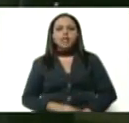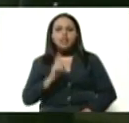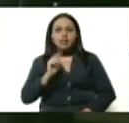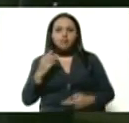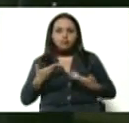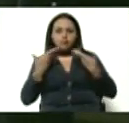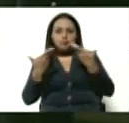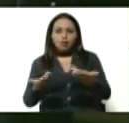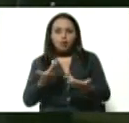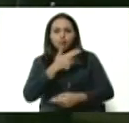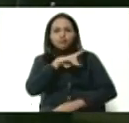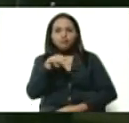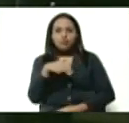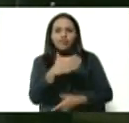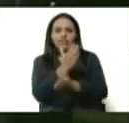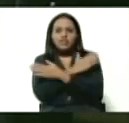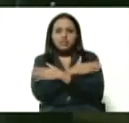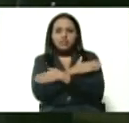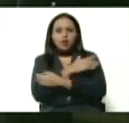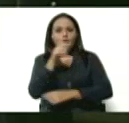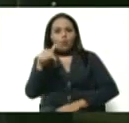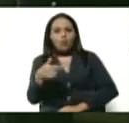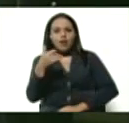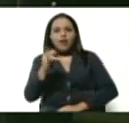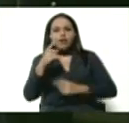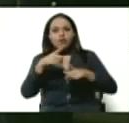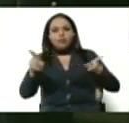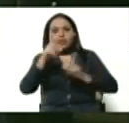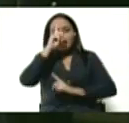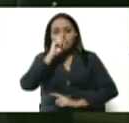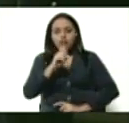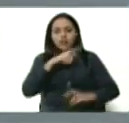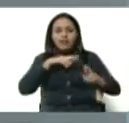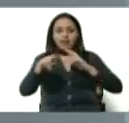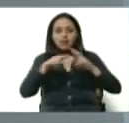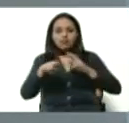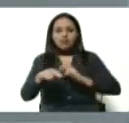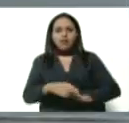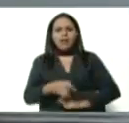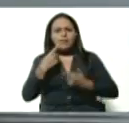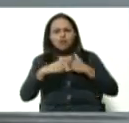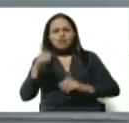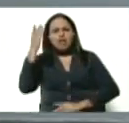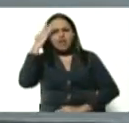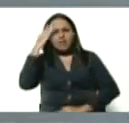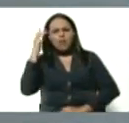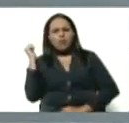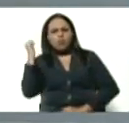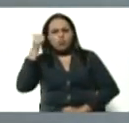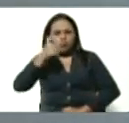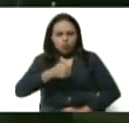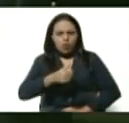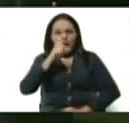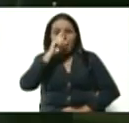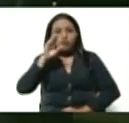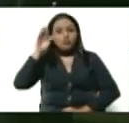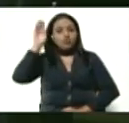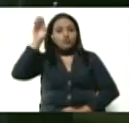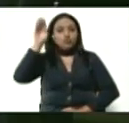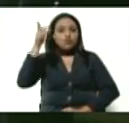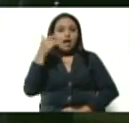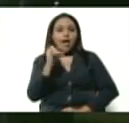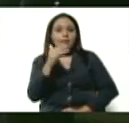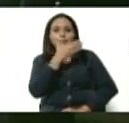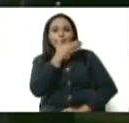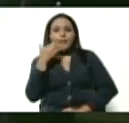también nuestras felicitaciones porque hoy estamos de cumpleaños, pero sabemos que los años maduros y los que están por venir serán de